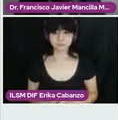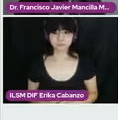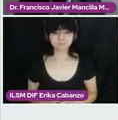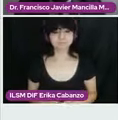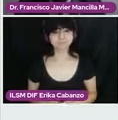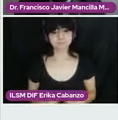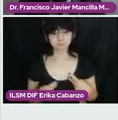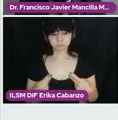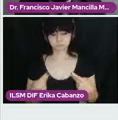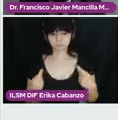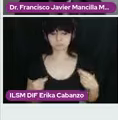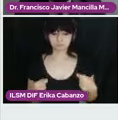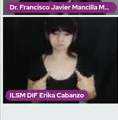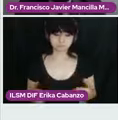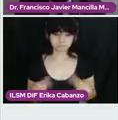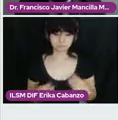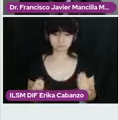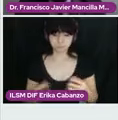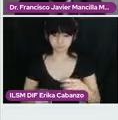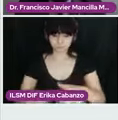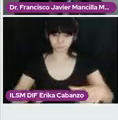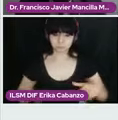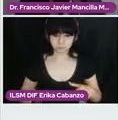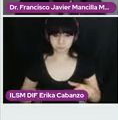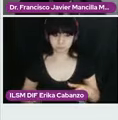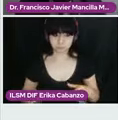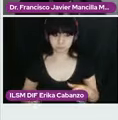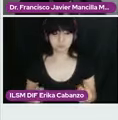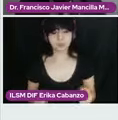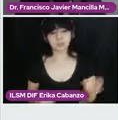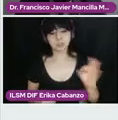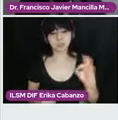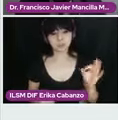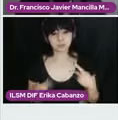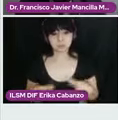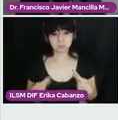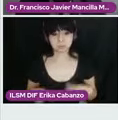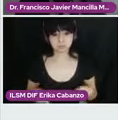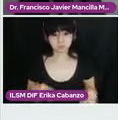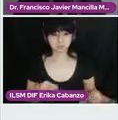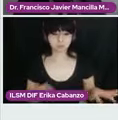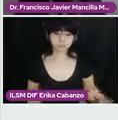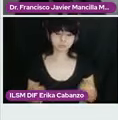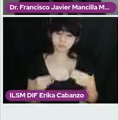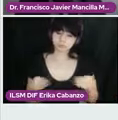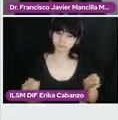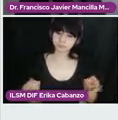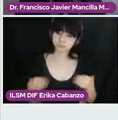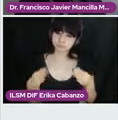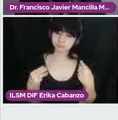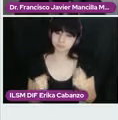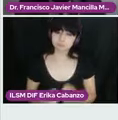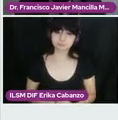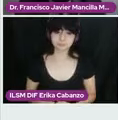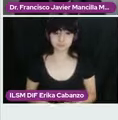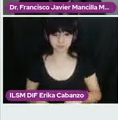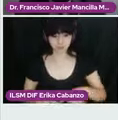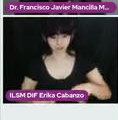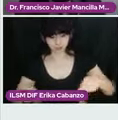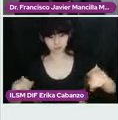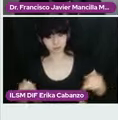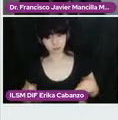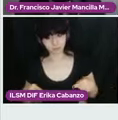muy, muy susceptible de los zumbidos son los músicos. Y los músicos, recordemos que tienen como